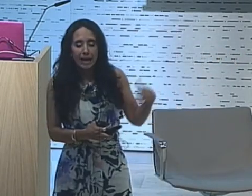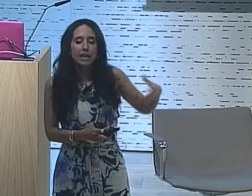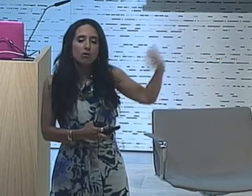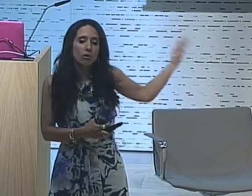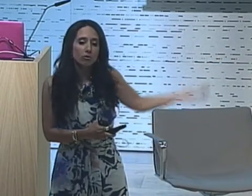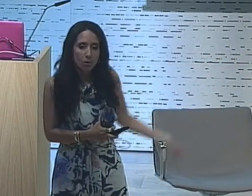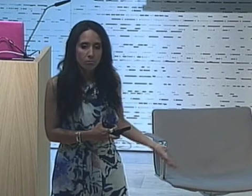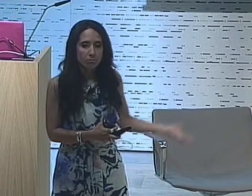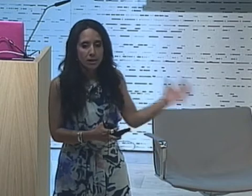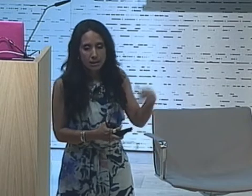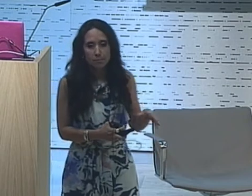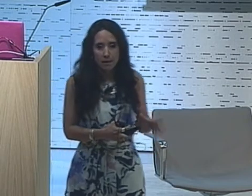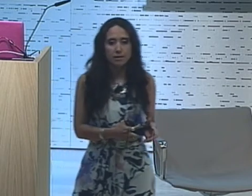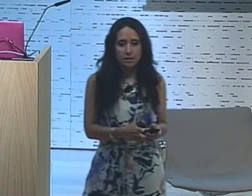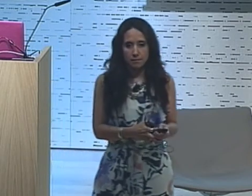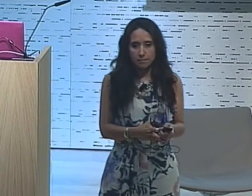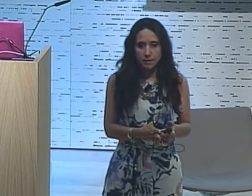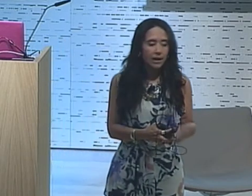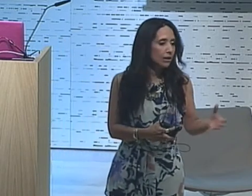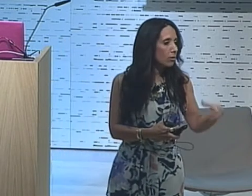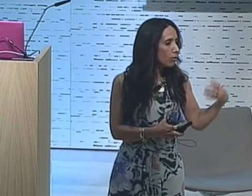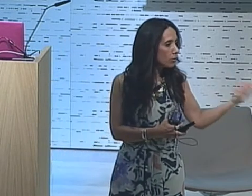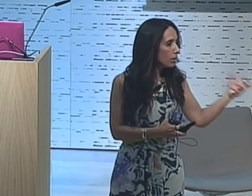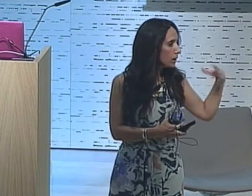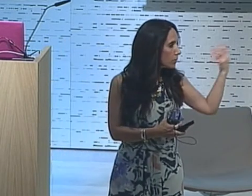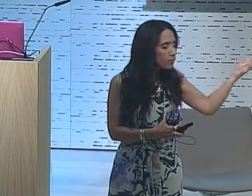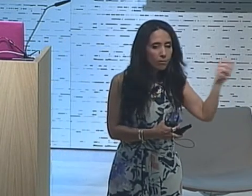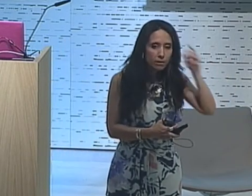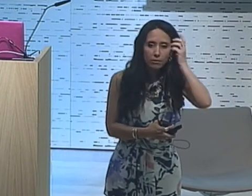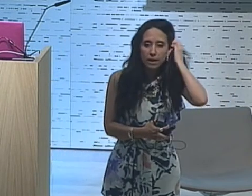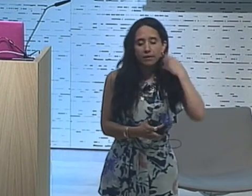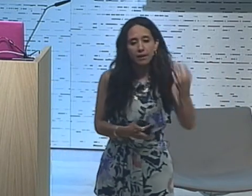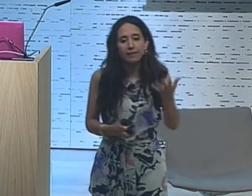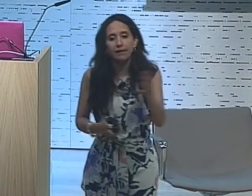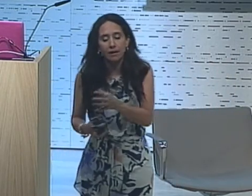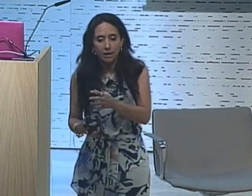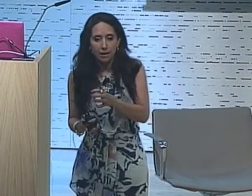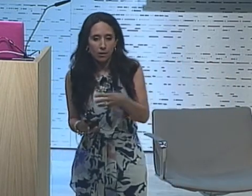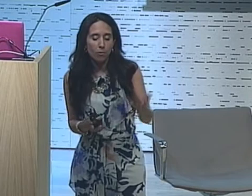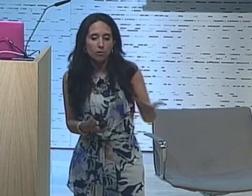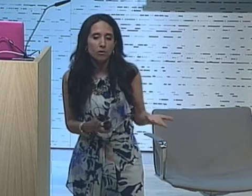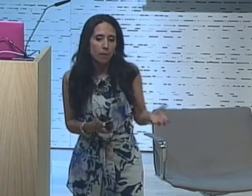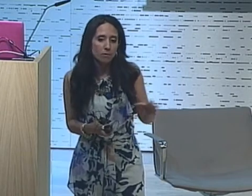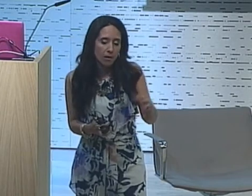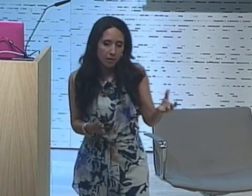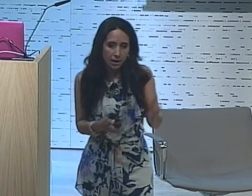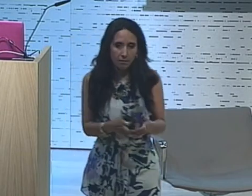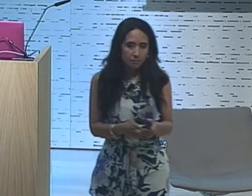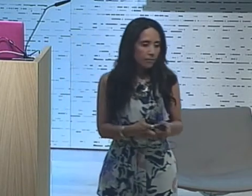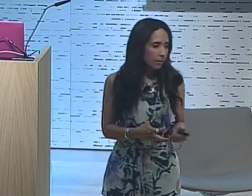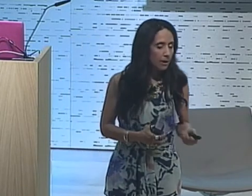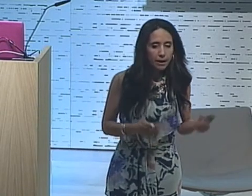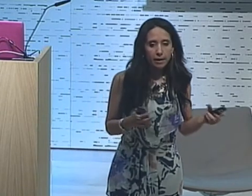ejemplo, el niño contó esa experiencia. El niño contó, el niño hizo resonancia, y es así como nosotros vamos a